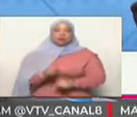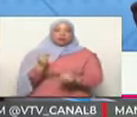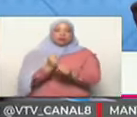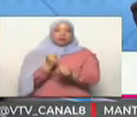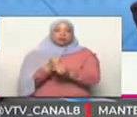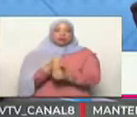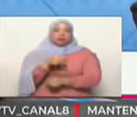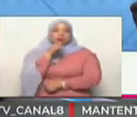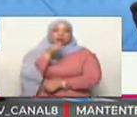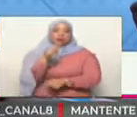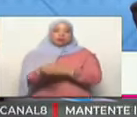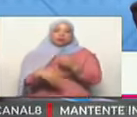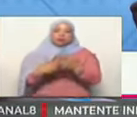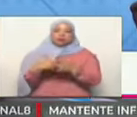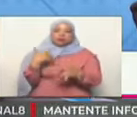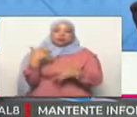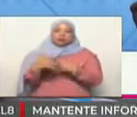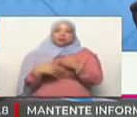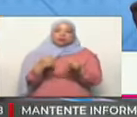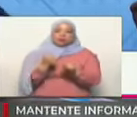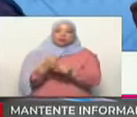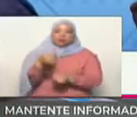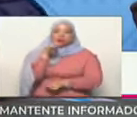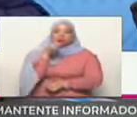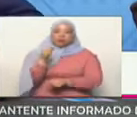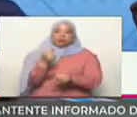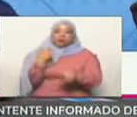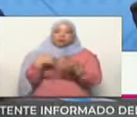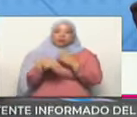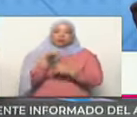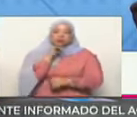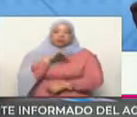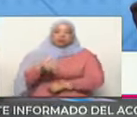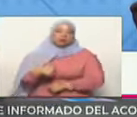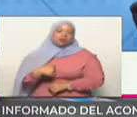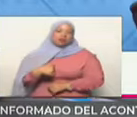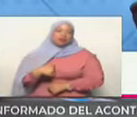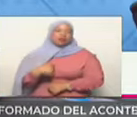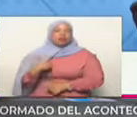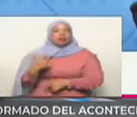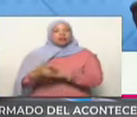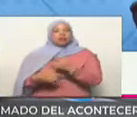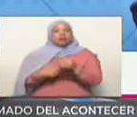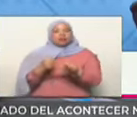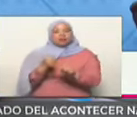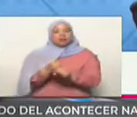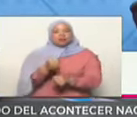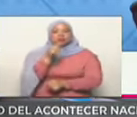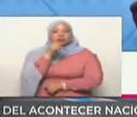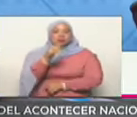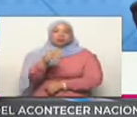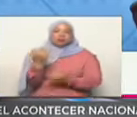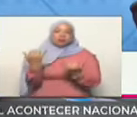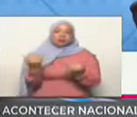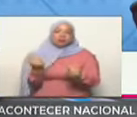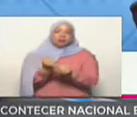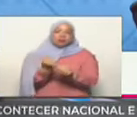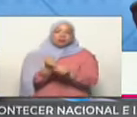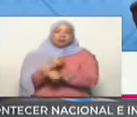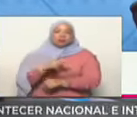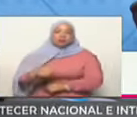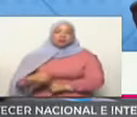otro proyecto que ha aprobado la ministra que forma parte de la red de producción acuícola, porque es importante pensar en la acuicultura.